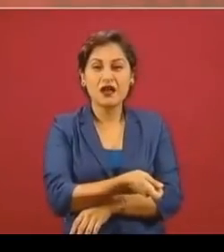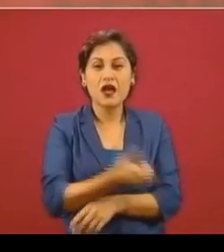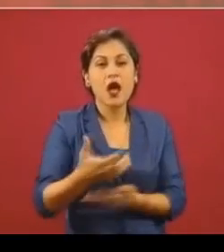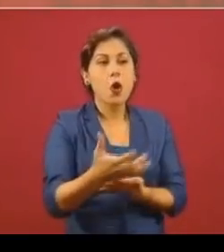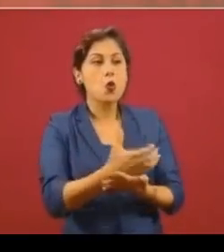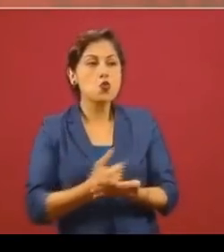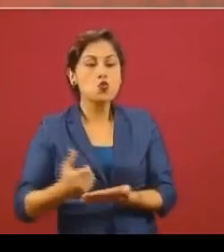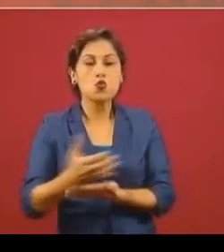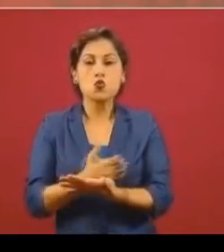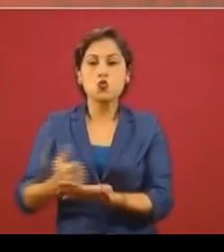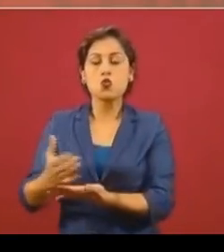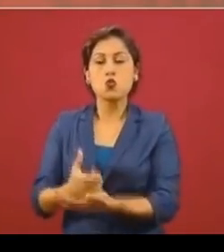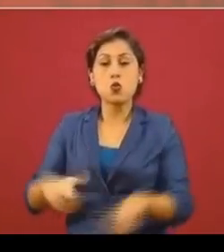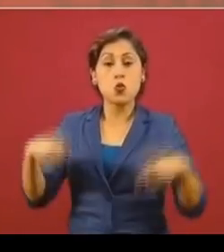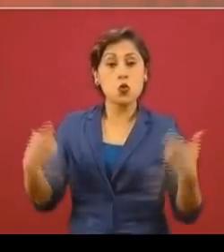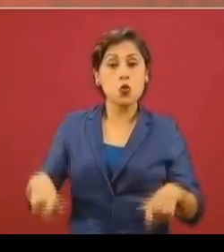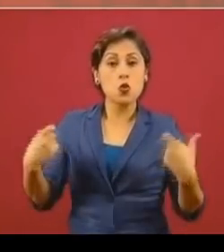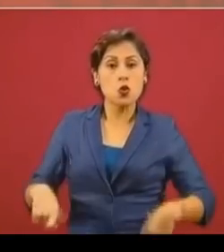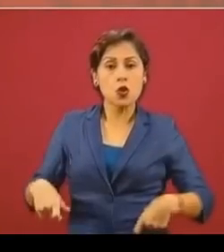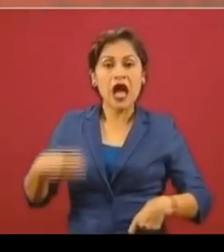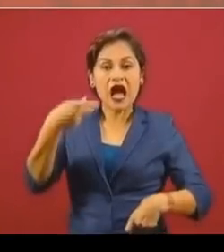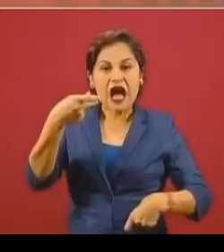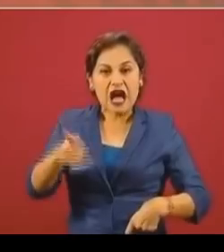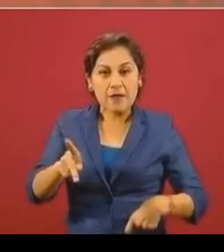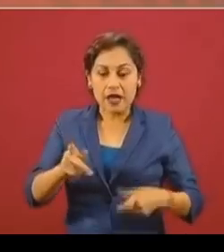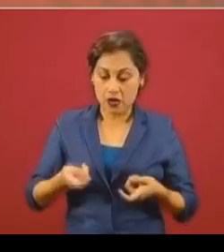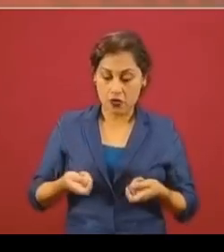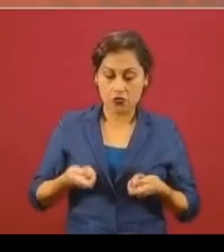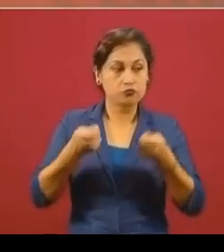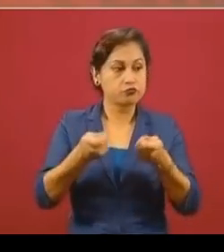pero no se mide la distribución